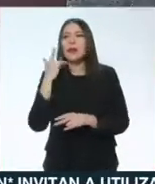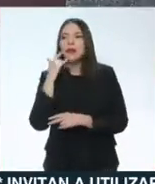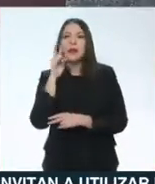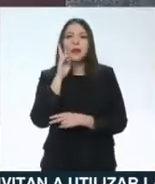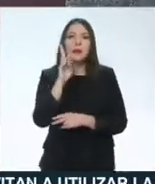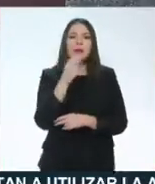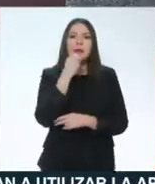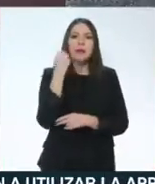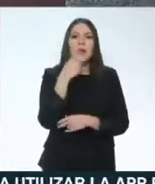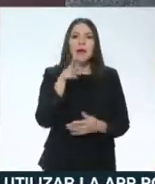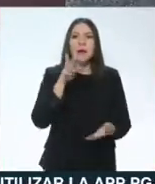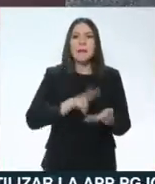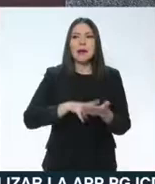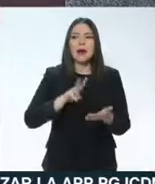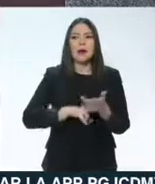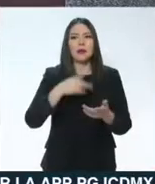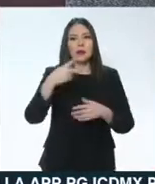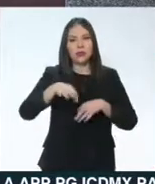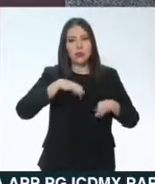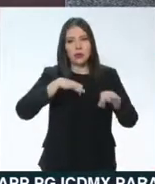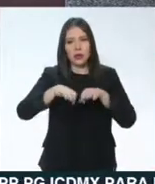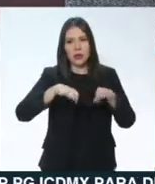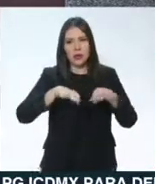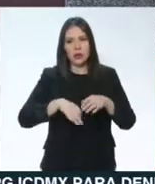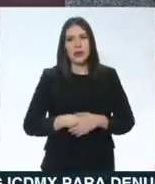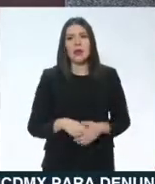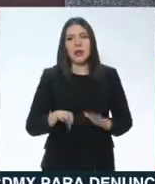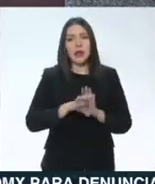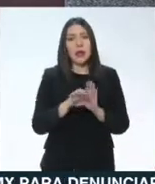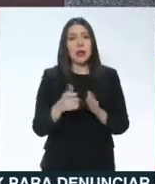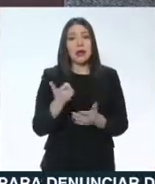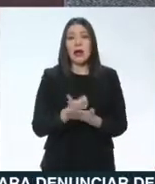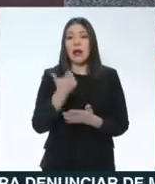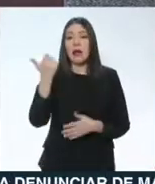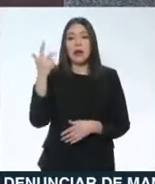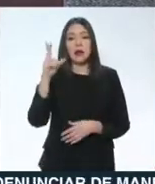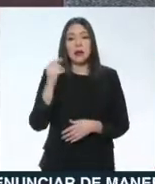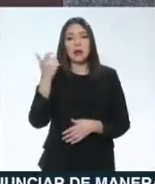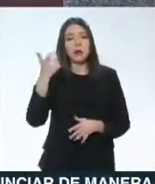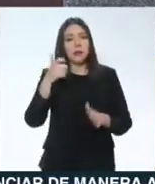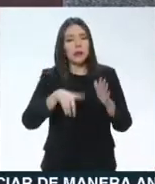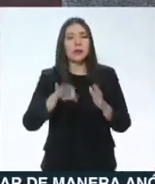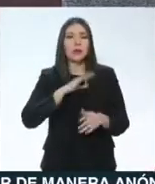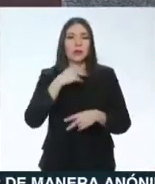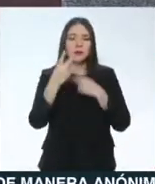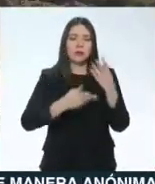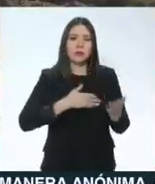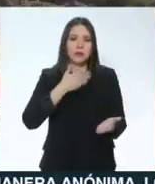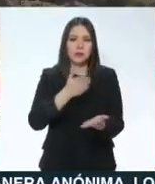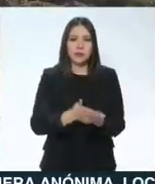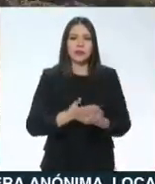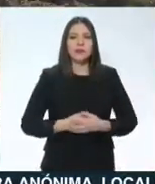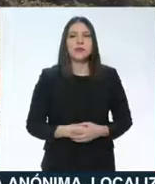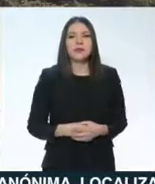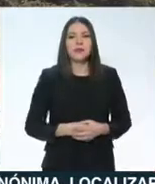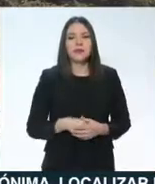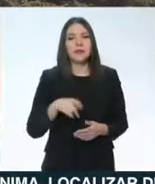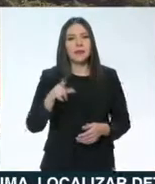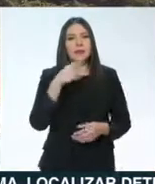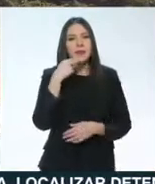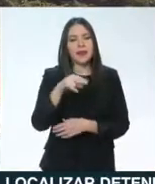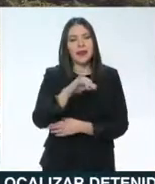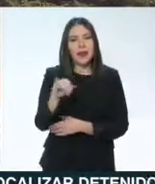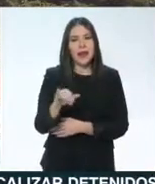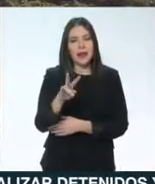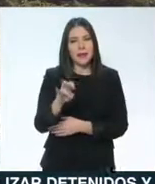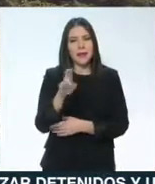algo, no lo valoramos. Pero bueno, si son precios accesibles, sin duda alguna ahí estaremos. Javier Rojas Trejo, coordinador de programación del Sistema